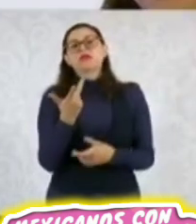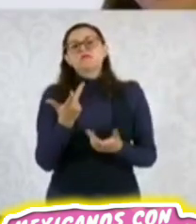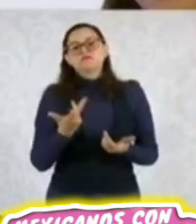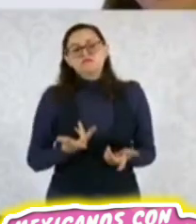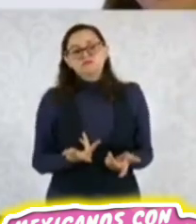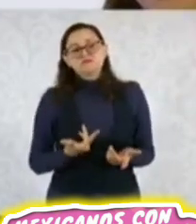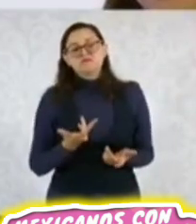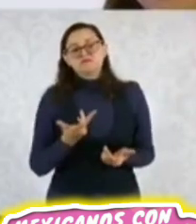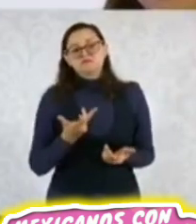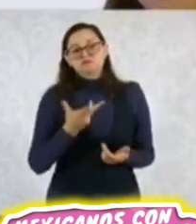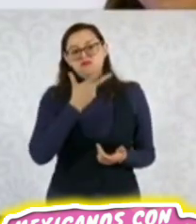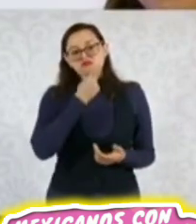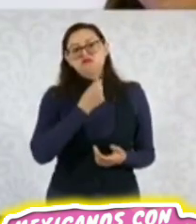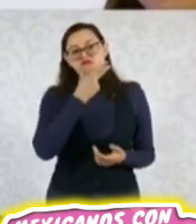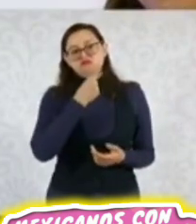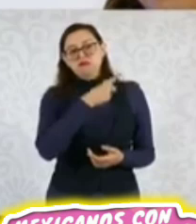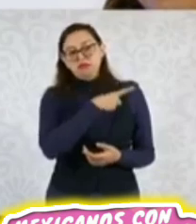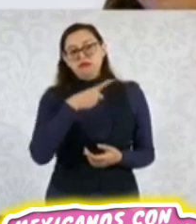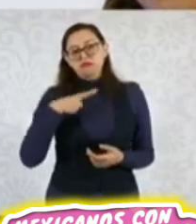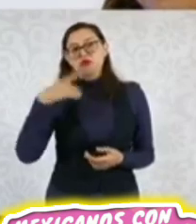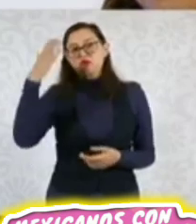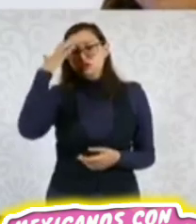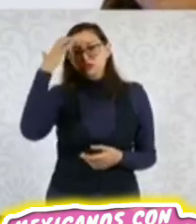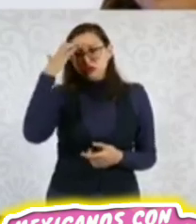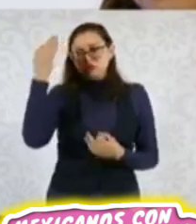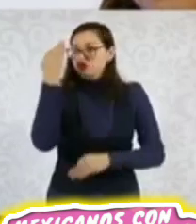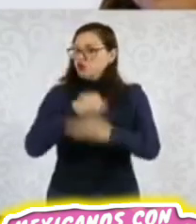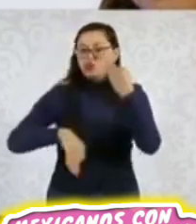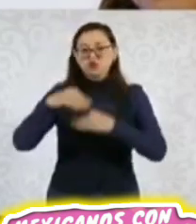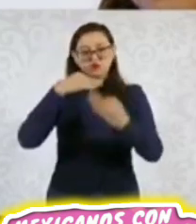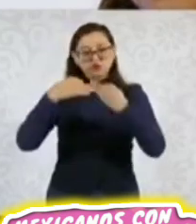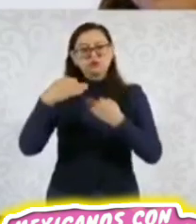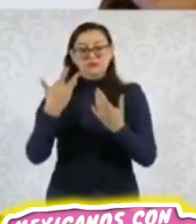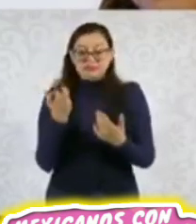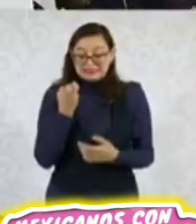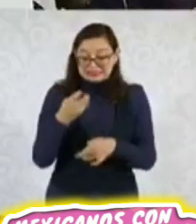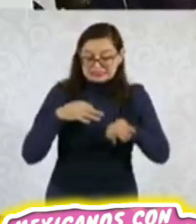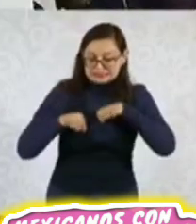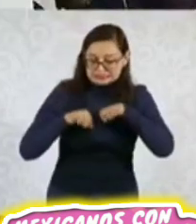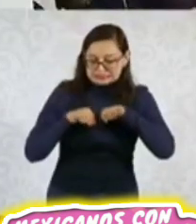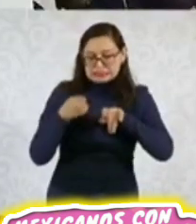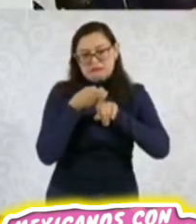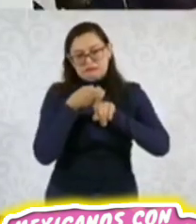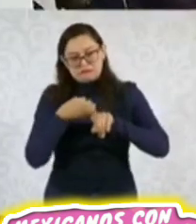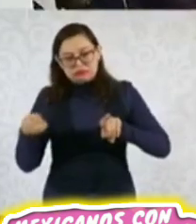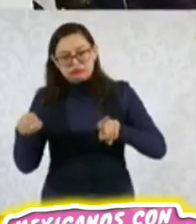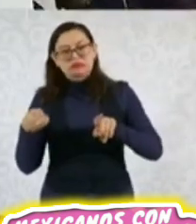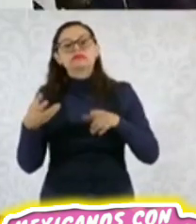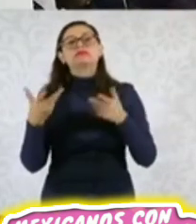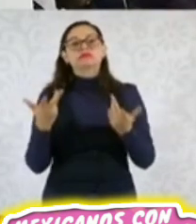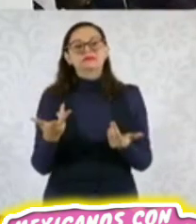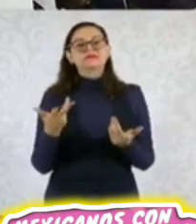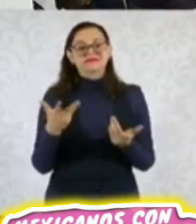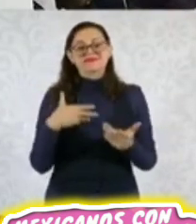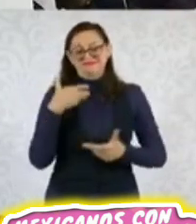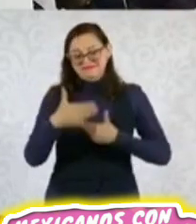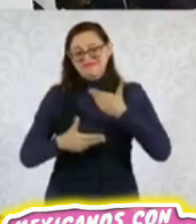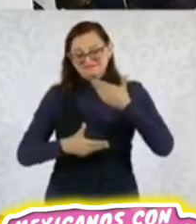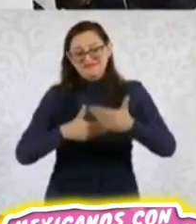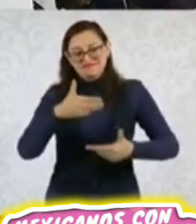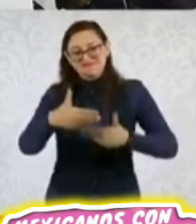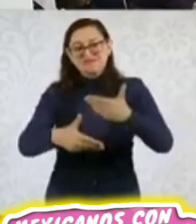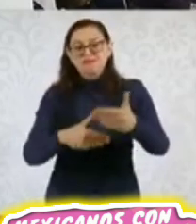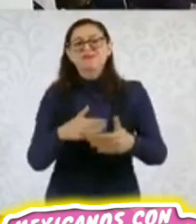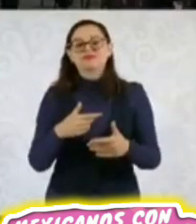las personas y por todas las mujeres. Entonces, pues estaremos trabajando, estaremos organizándonos y ya vendremos con más noticias, supongo, ¿no? de